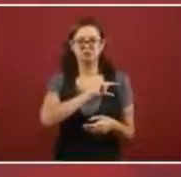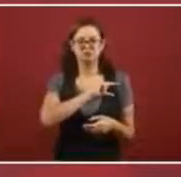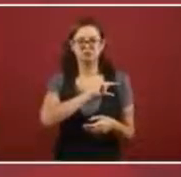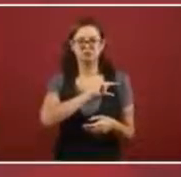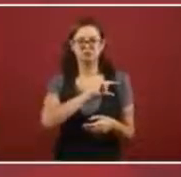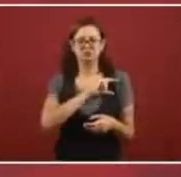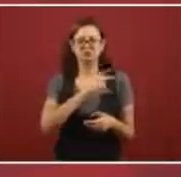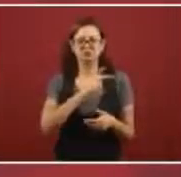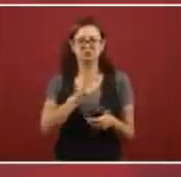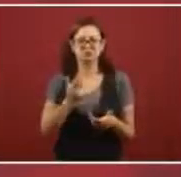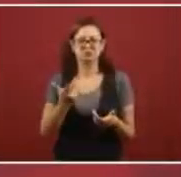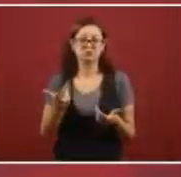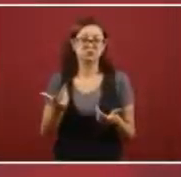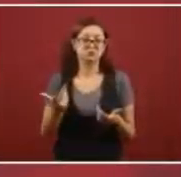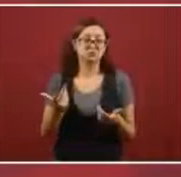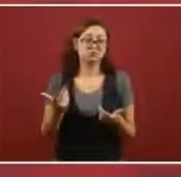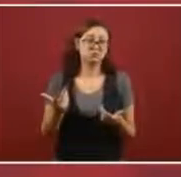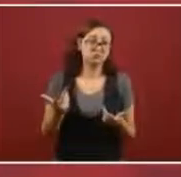o